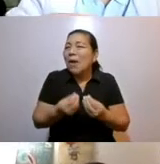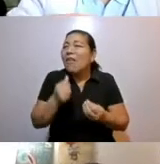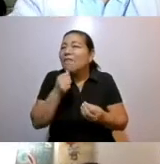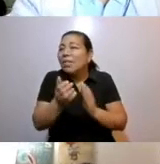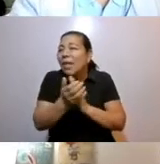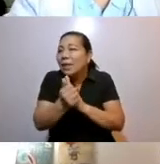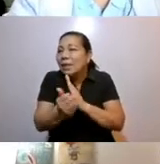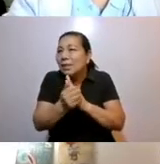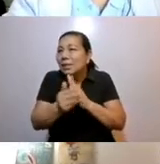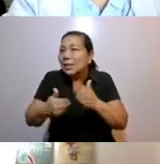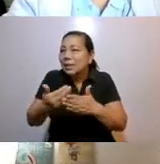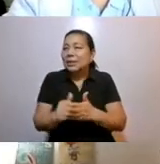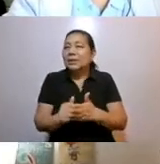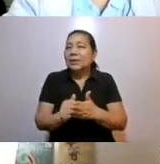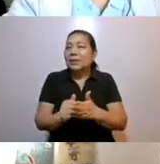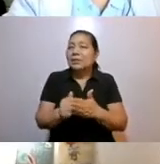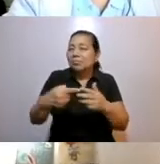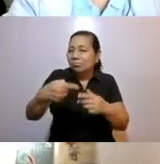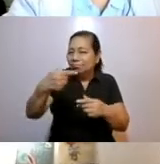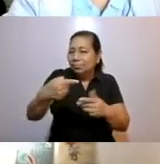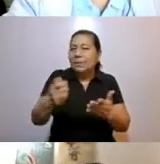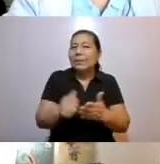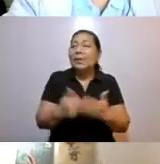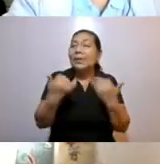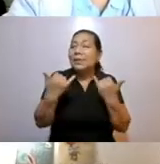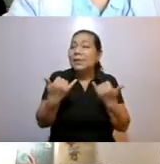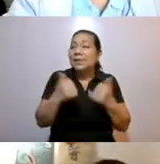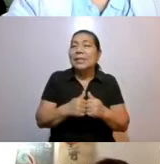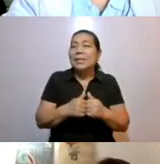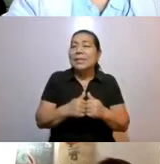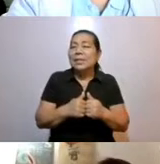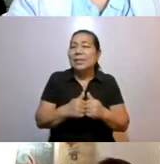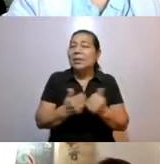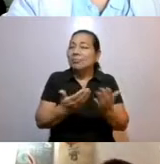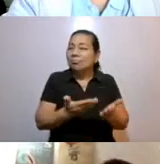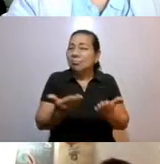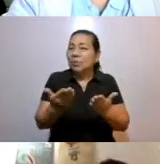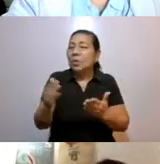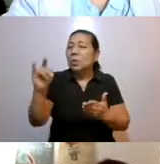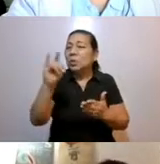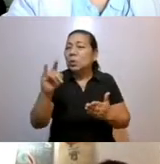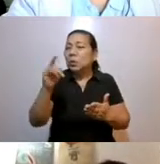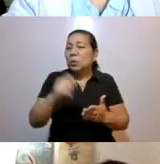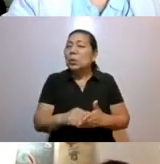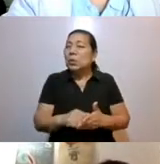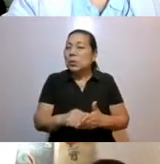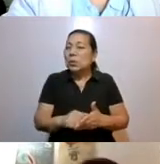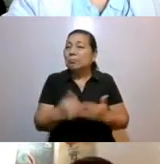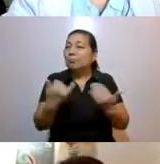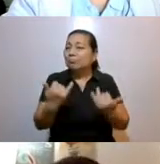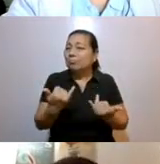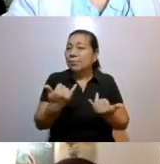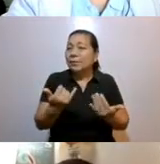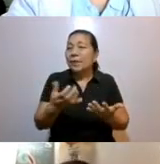experiencia, genera algún grado de disfunción eréctil y esto va a llevarlos al uso de este